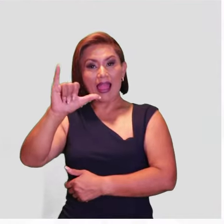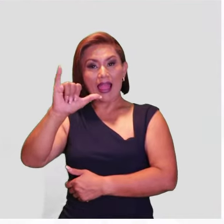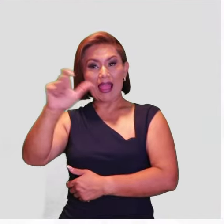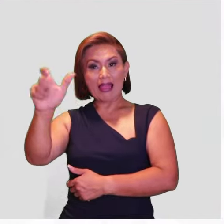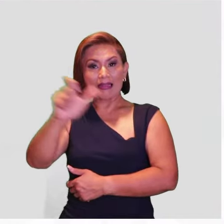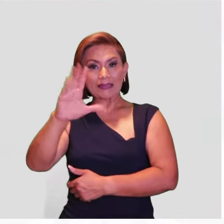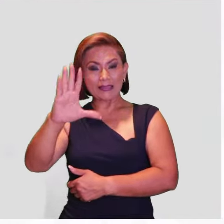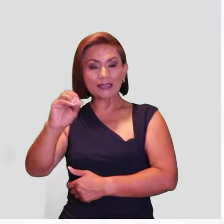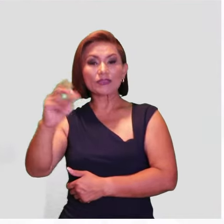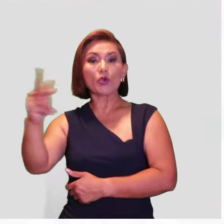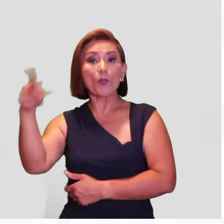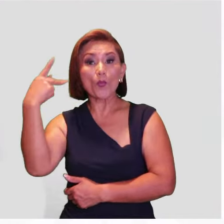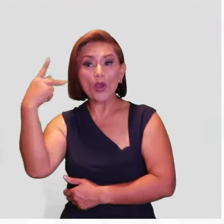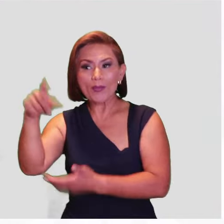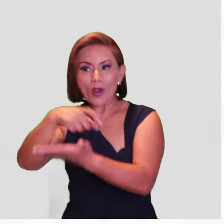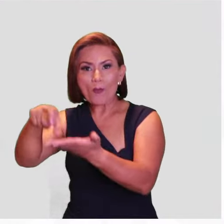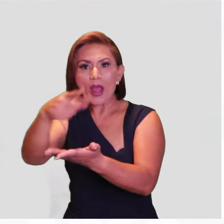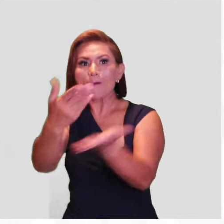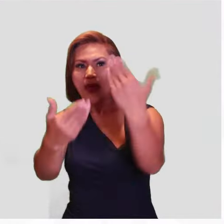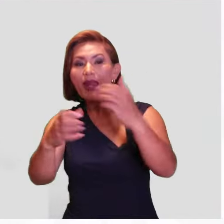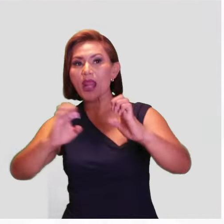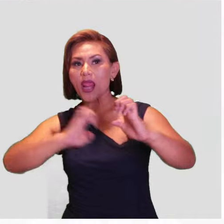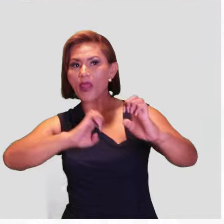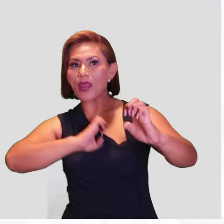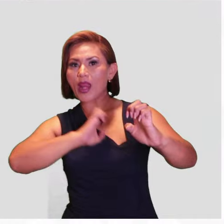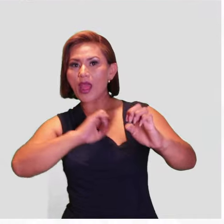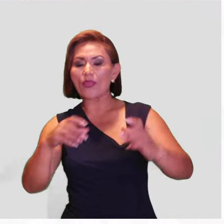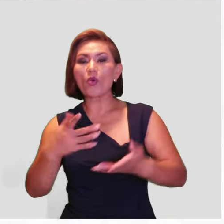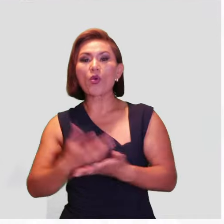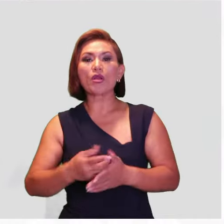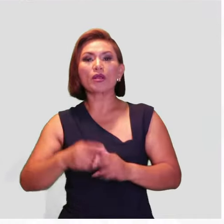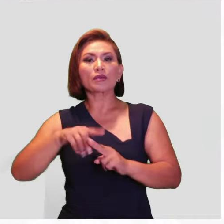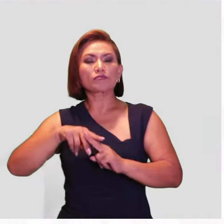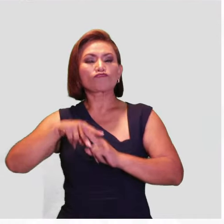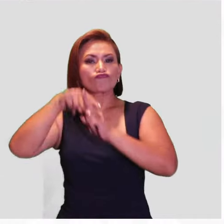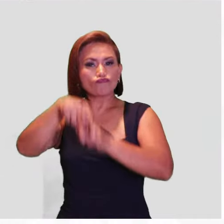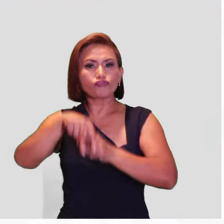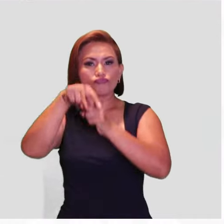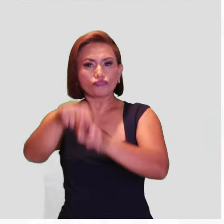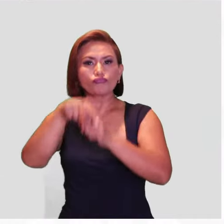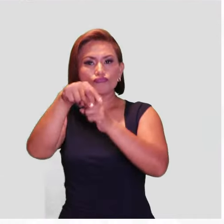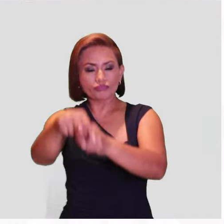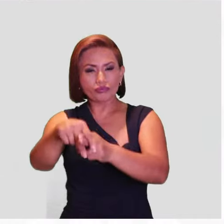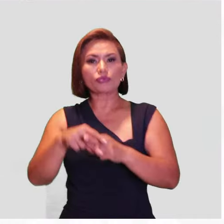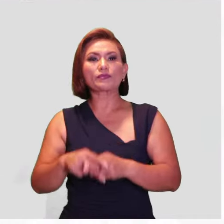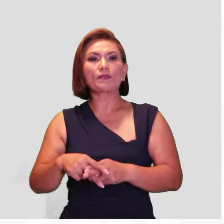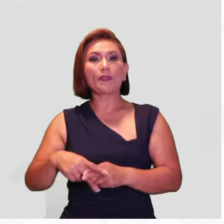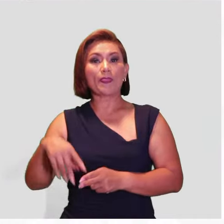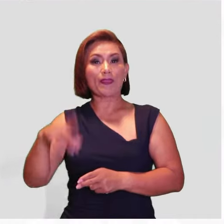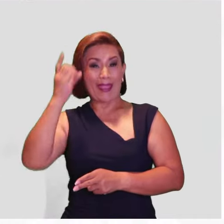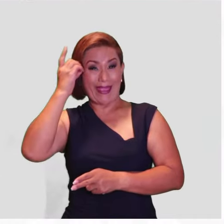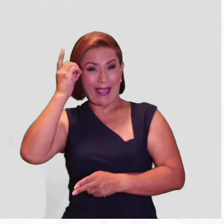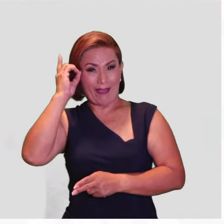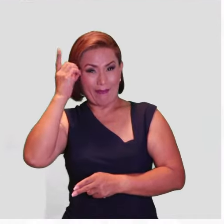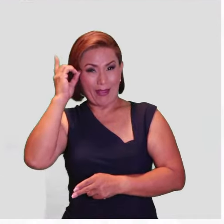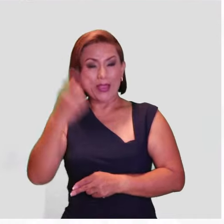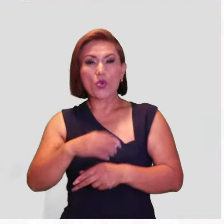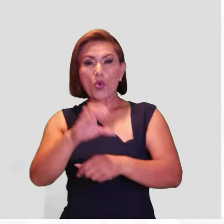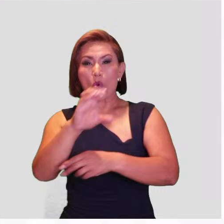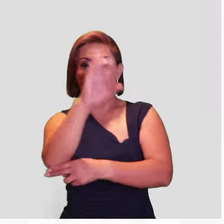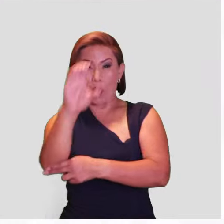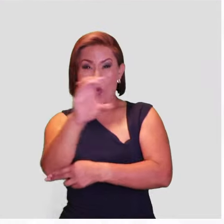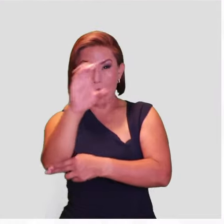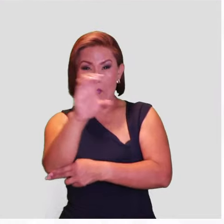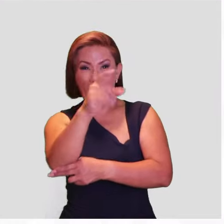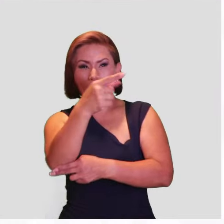y trajeron a un entrenador de caballos colombiano. Imagínense el costo que esto ha de haber salido al erario en San Juan del